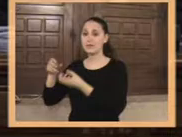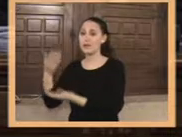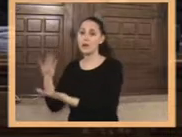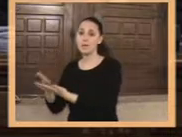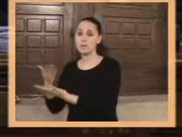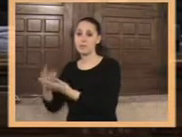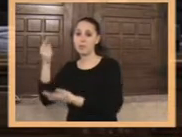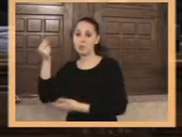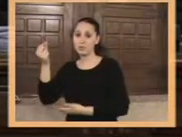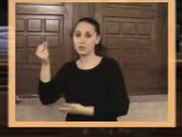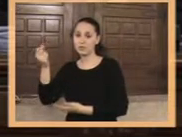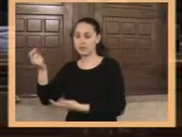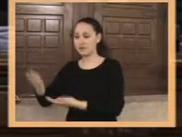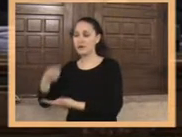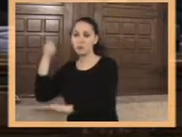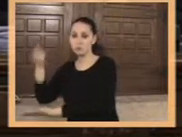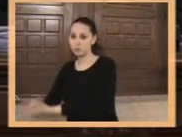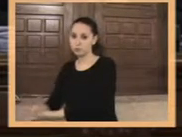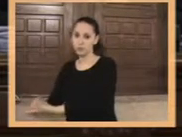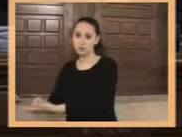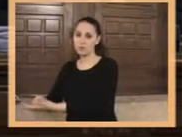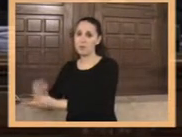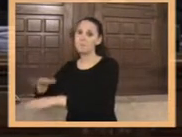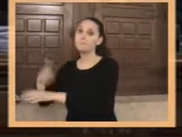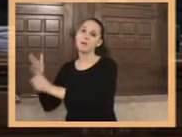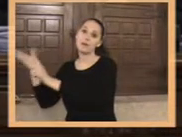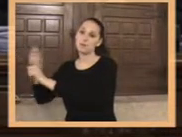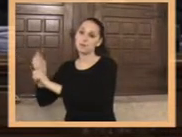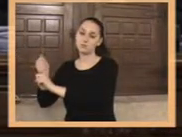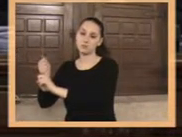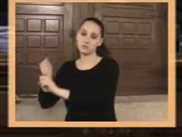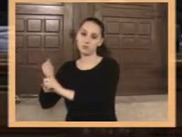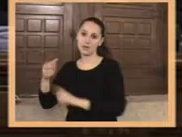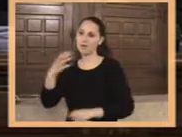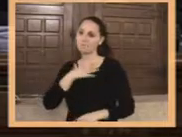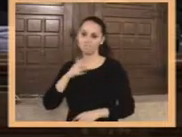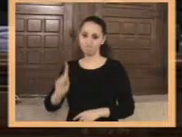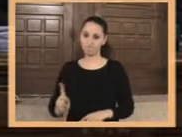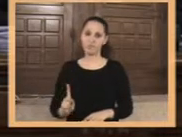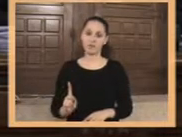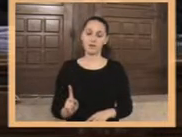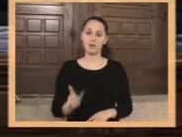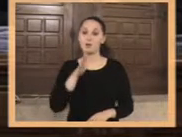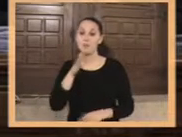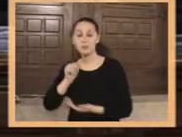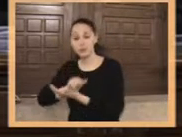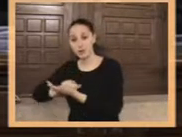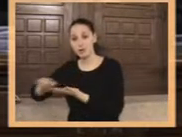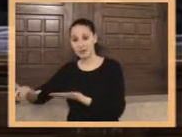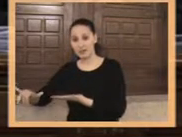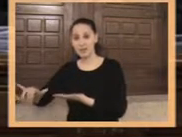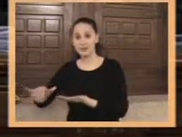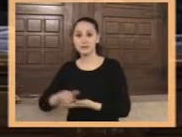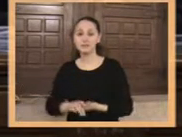de la sede de la Policía Nacional, que hubo que que cambiarla por un solar en este